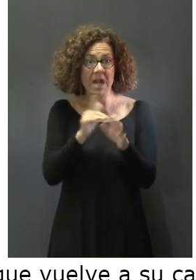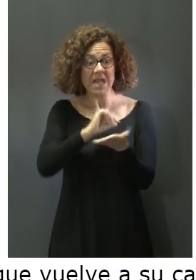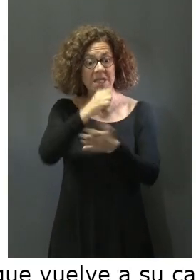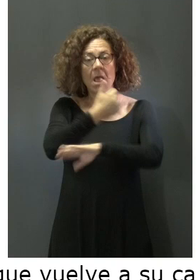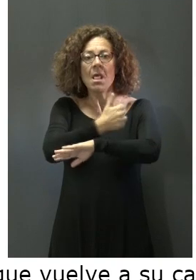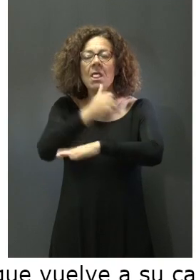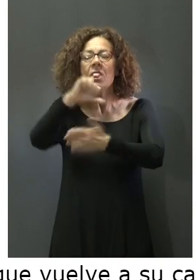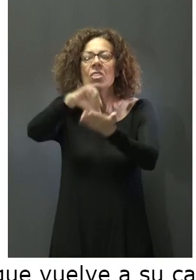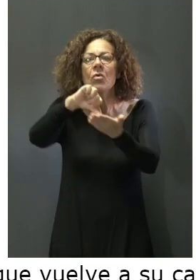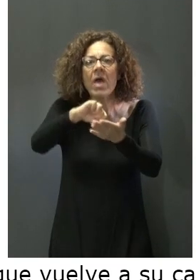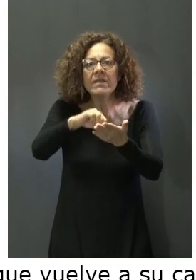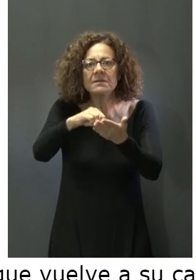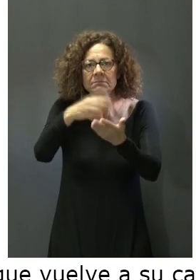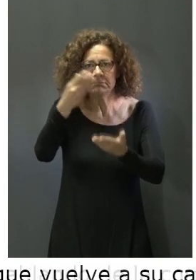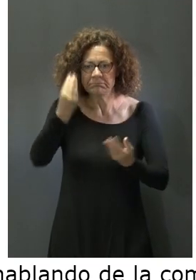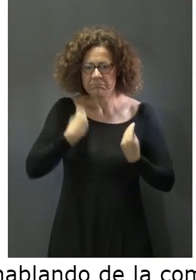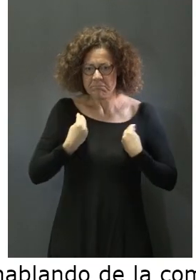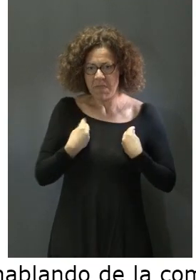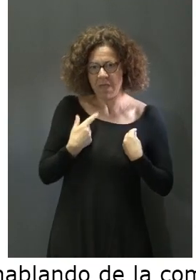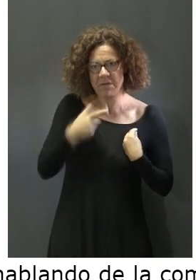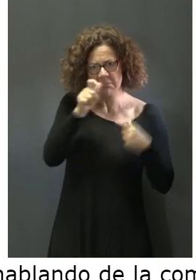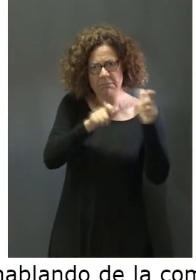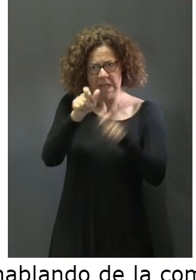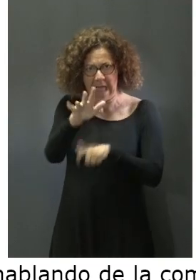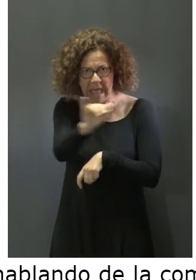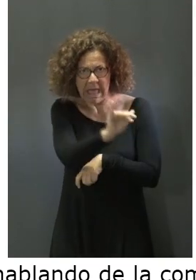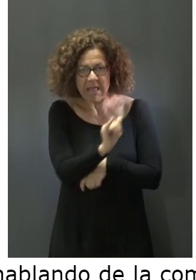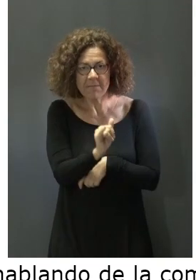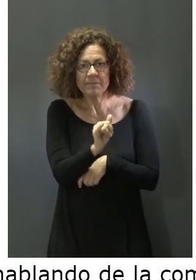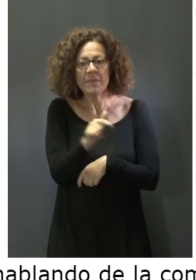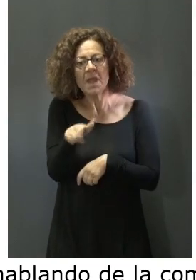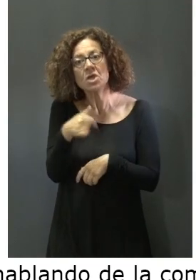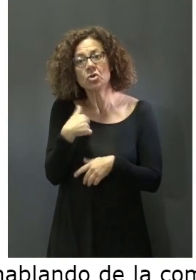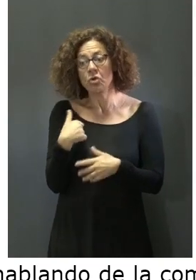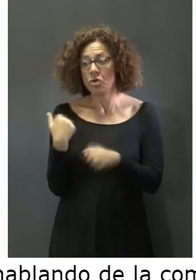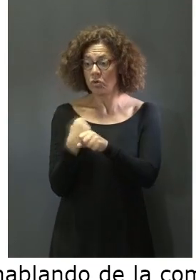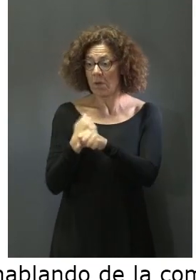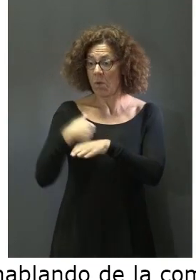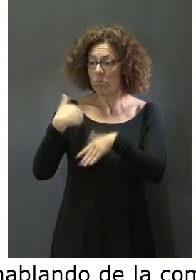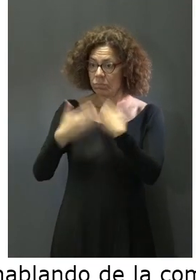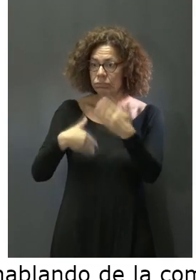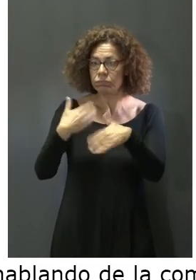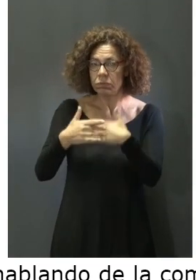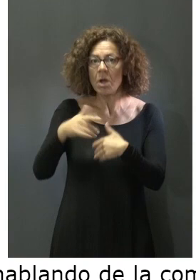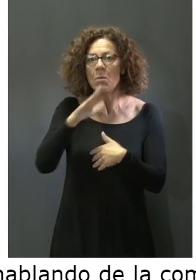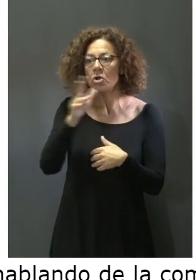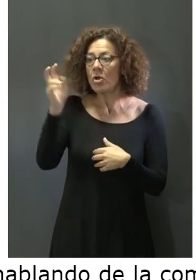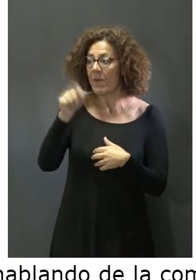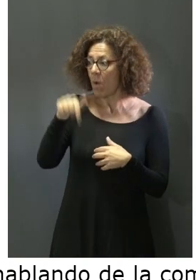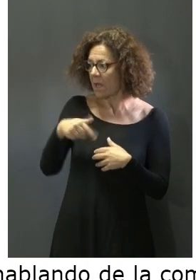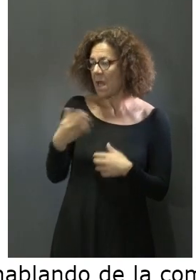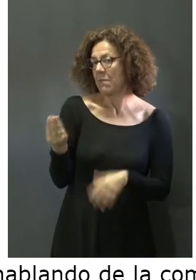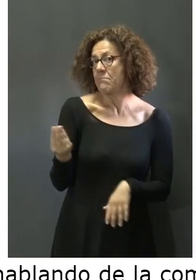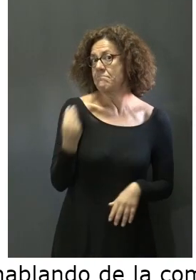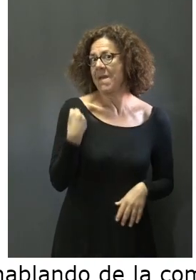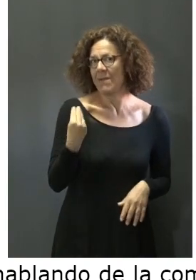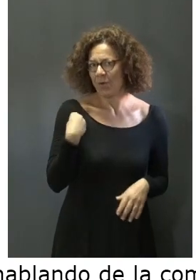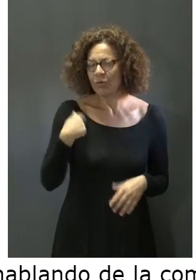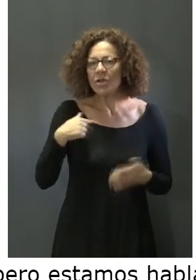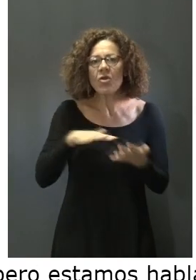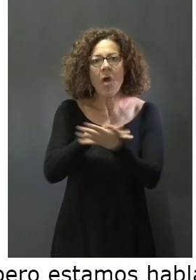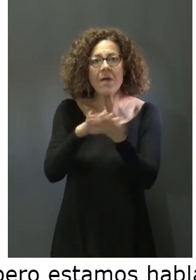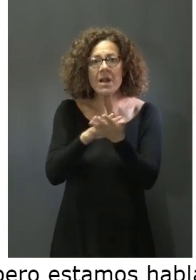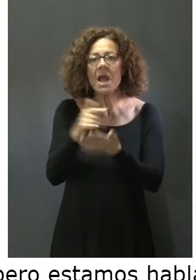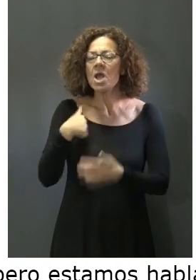vivas y somos seres humanos. Así que eso es un poco lo que hago el día a día, lo que vengo aquí a hablar o a que me pregunten. Y reitero que